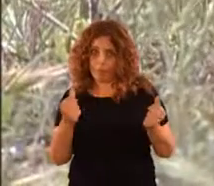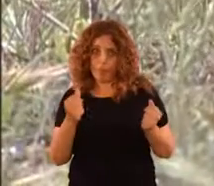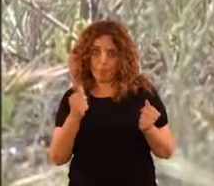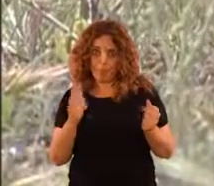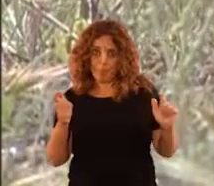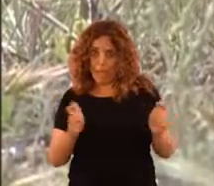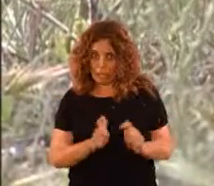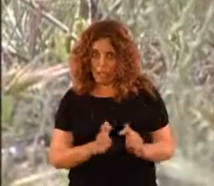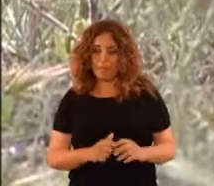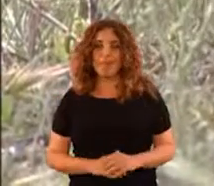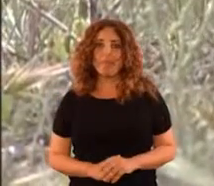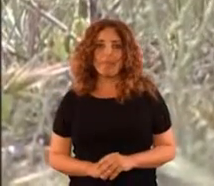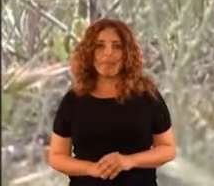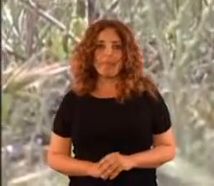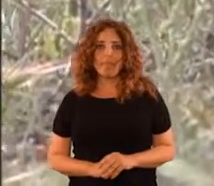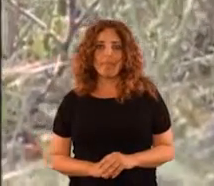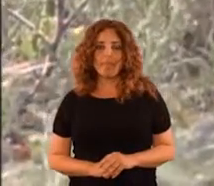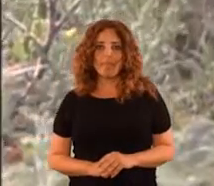clara regresión.